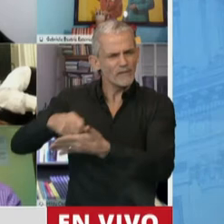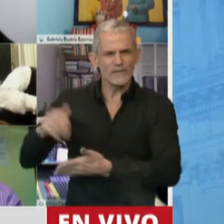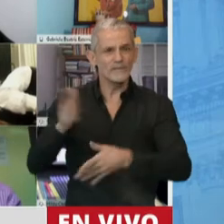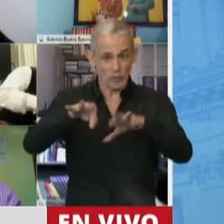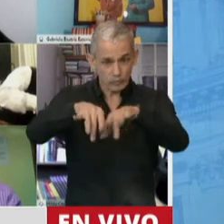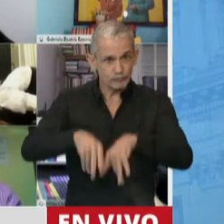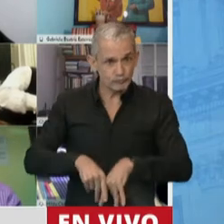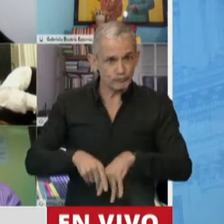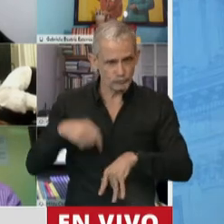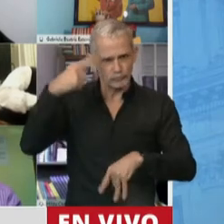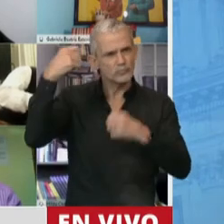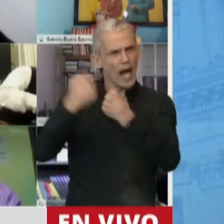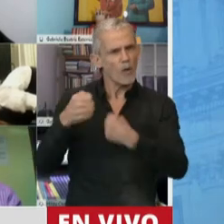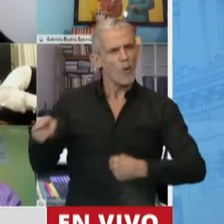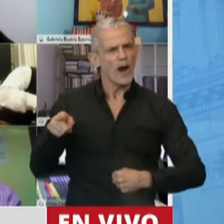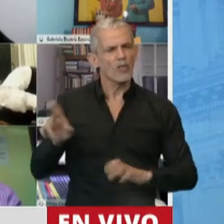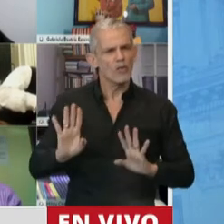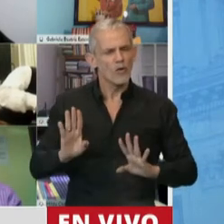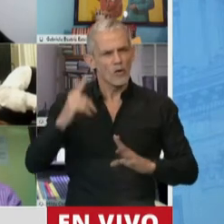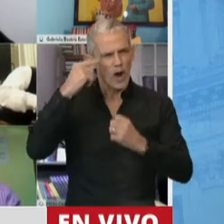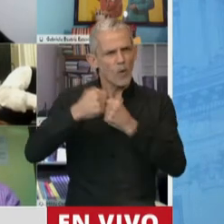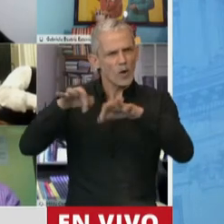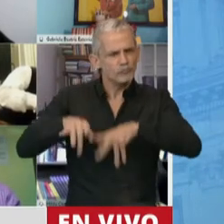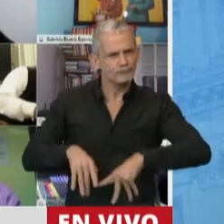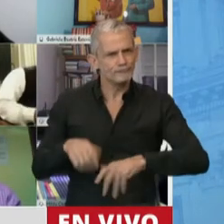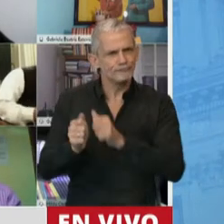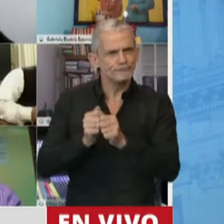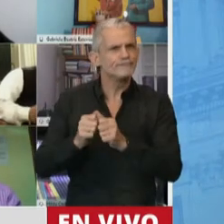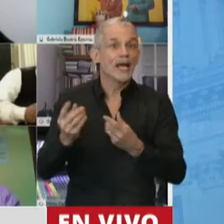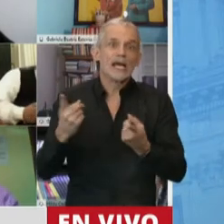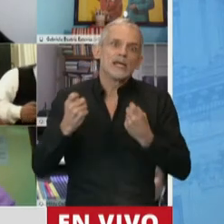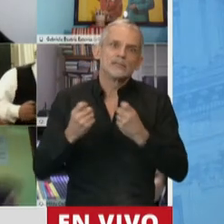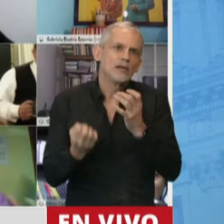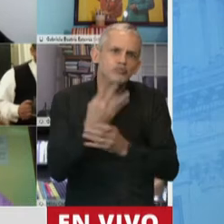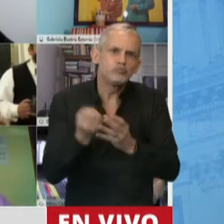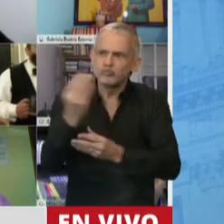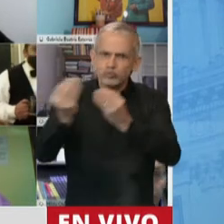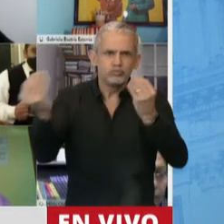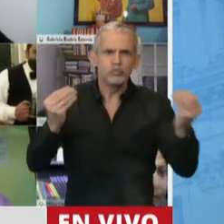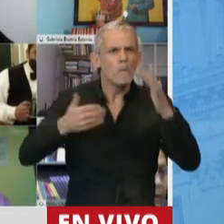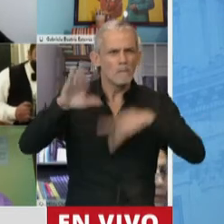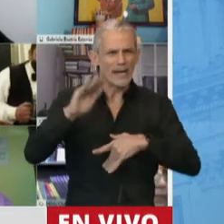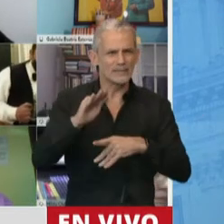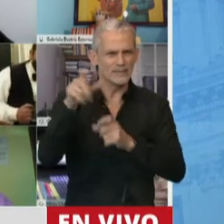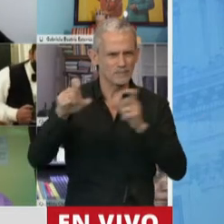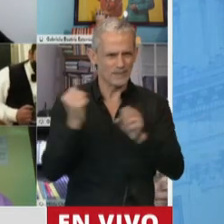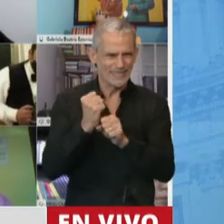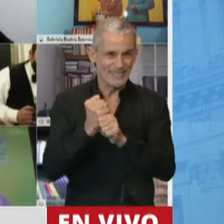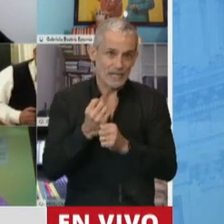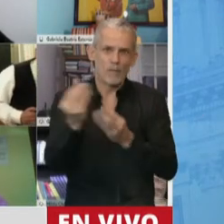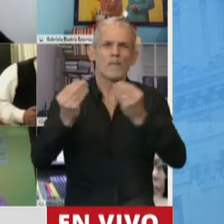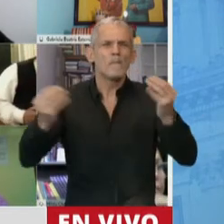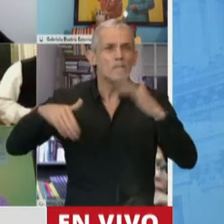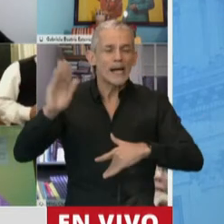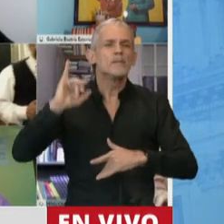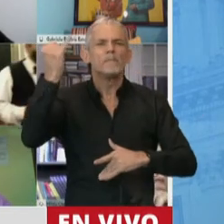nota la necesidad de generar más y mejores empleos. Pero más